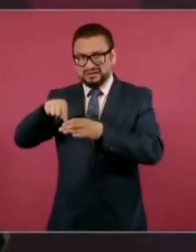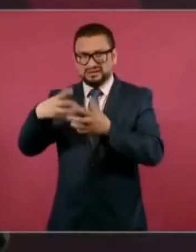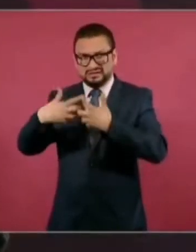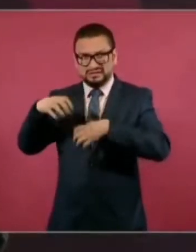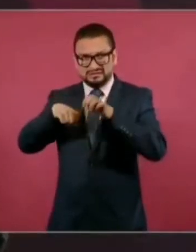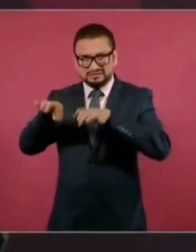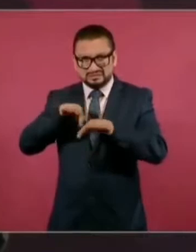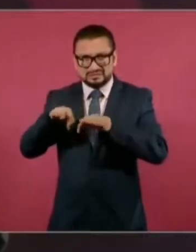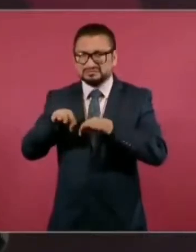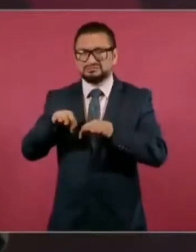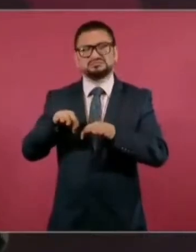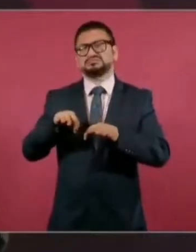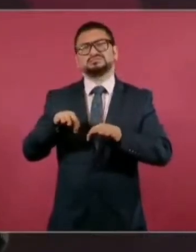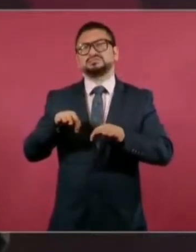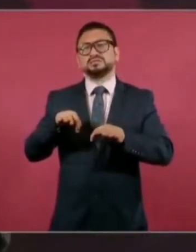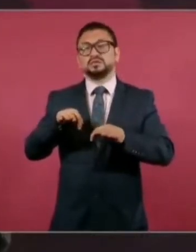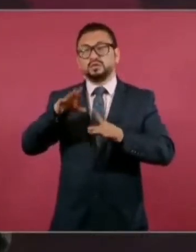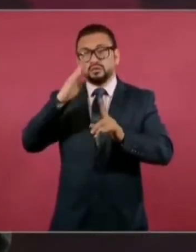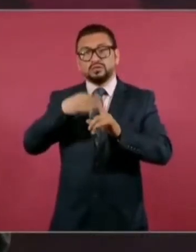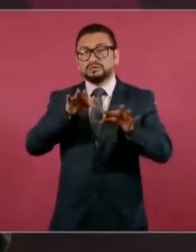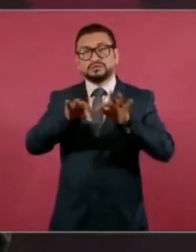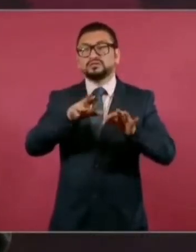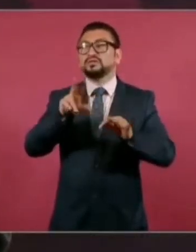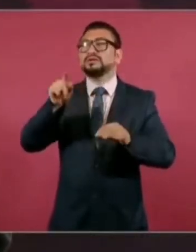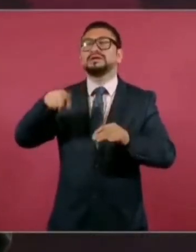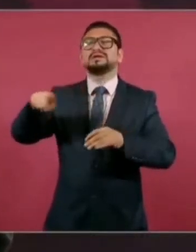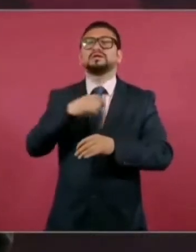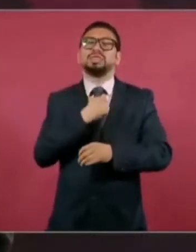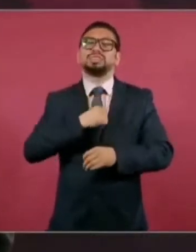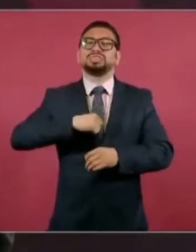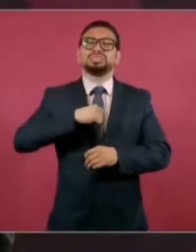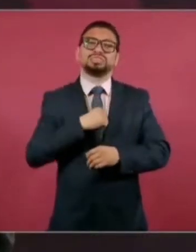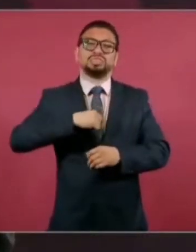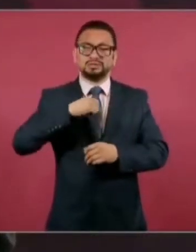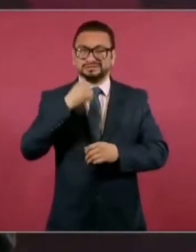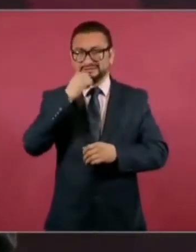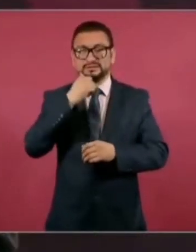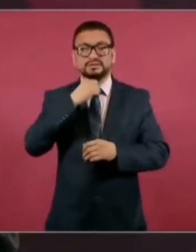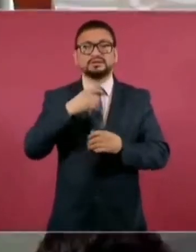eran traficantes de influencia. Hay muchas empresas extranjeras